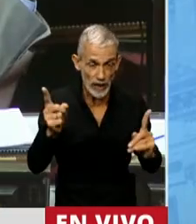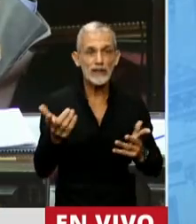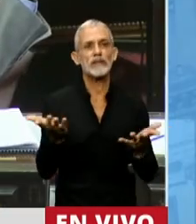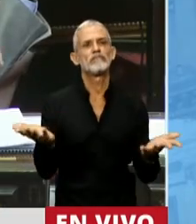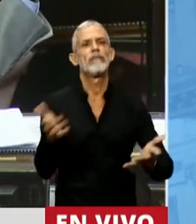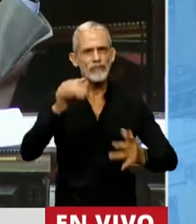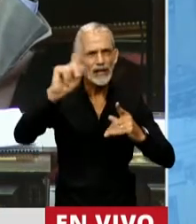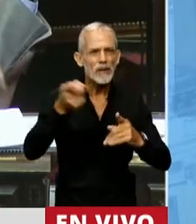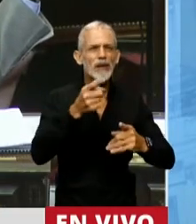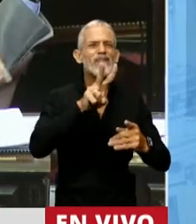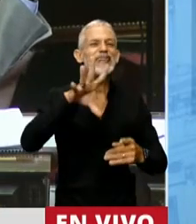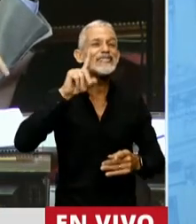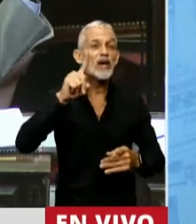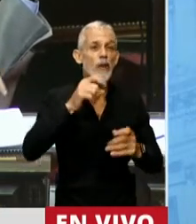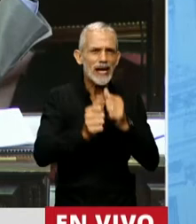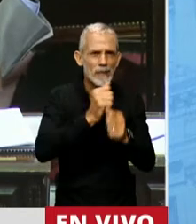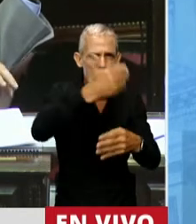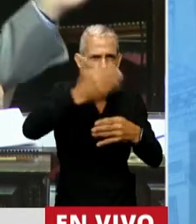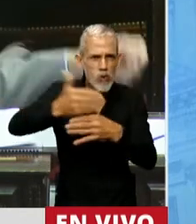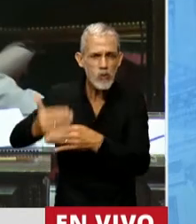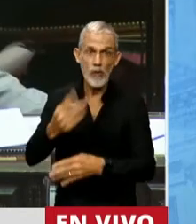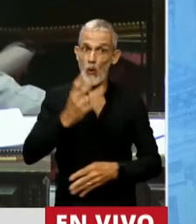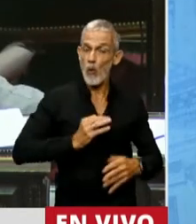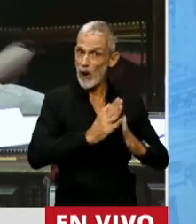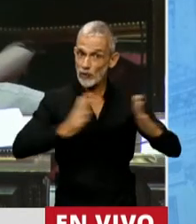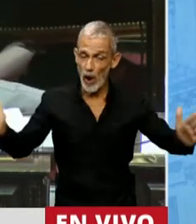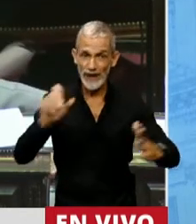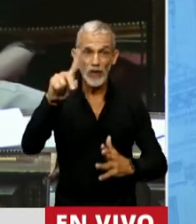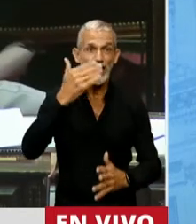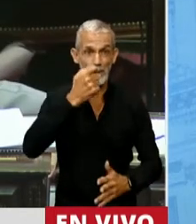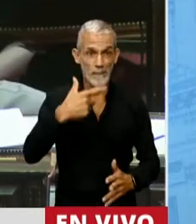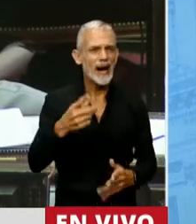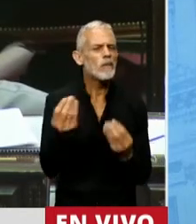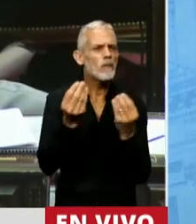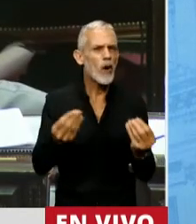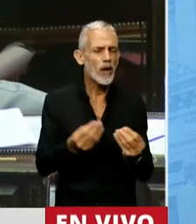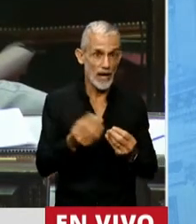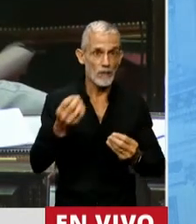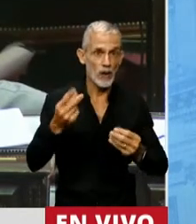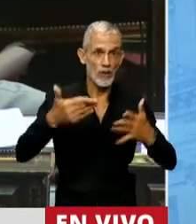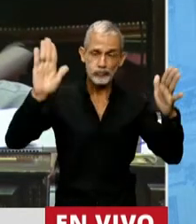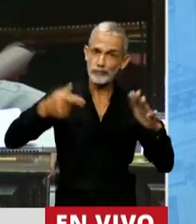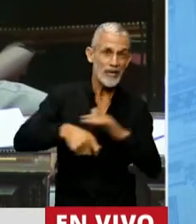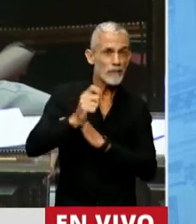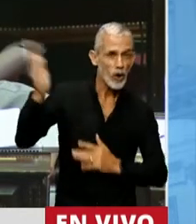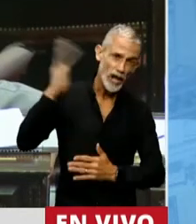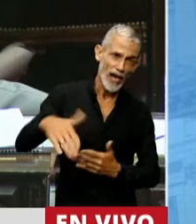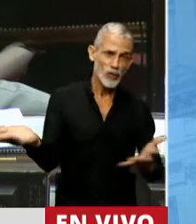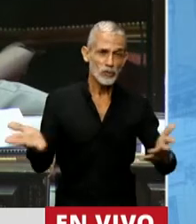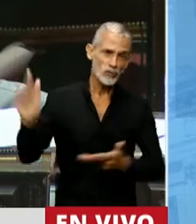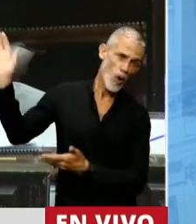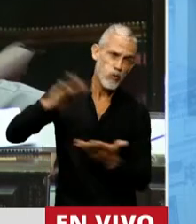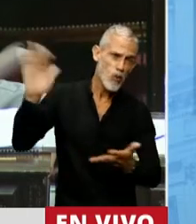También cerraron 25.000 pymes durante los cuatro años de Macri. ¿Y eso sabe por qué? Porque abrieron las importaciones de